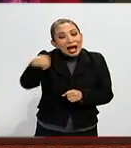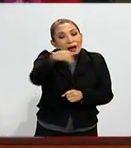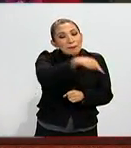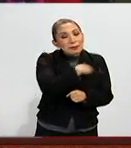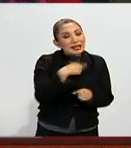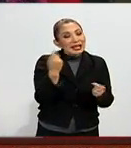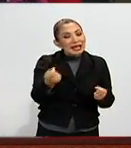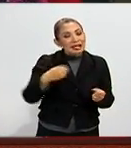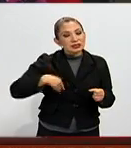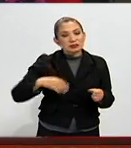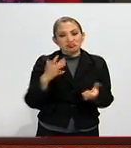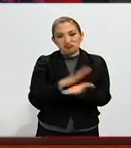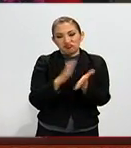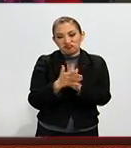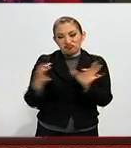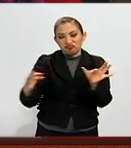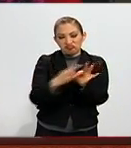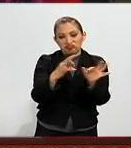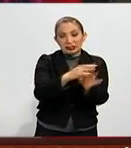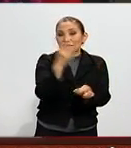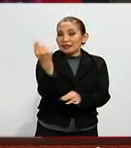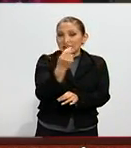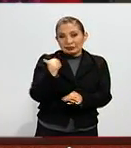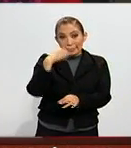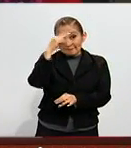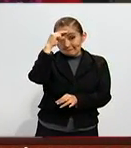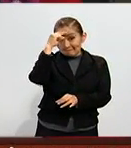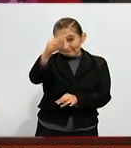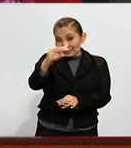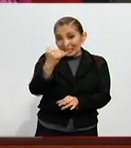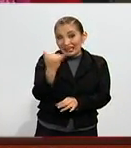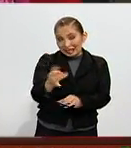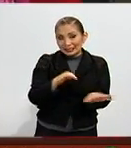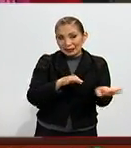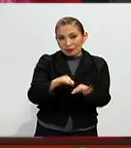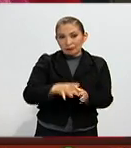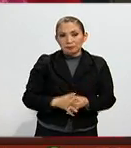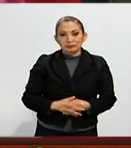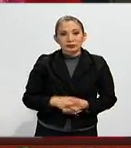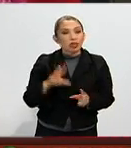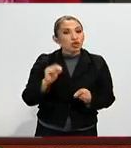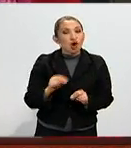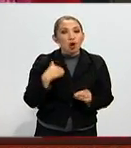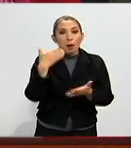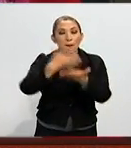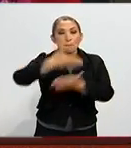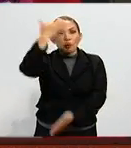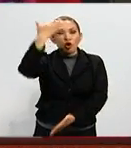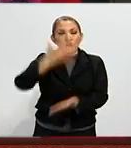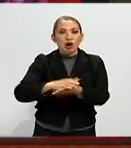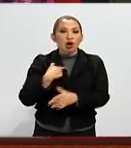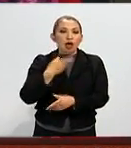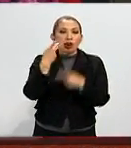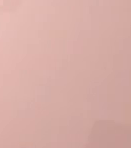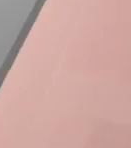distintos actores involucrados y se requiere inteligencia y trabajo, no muros ni